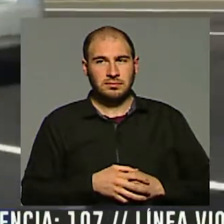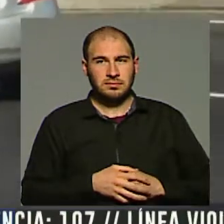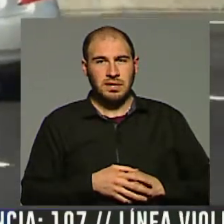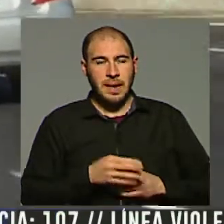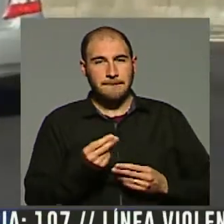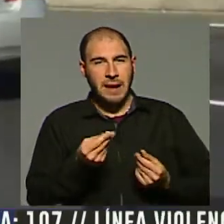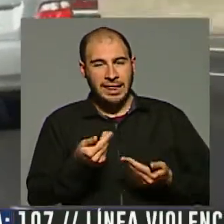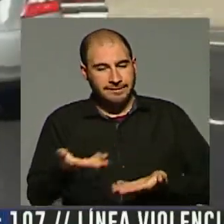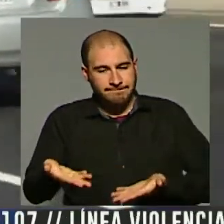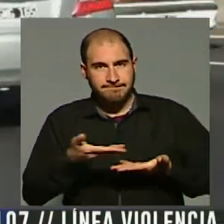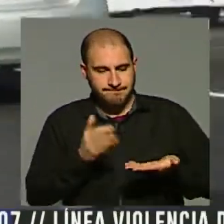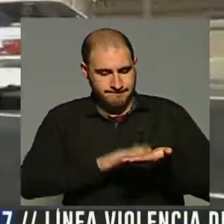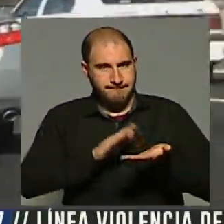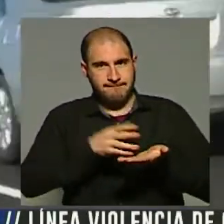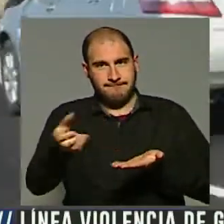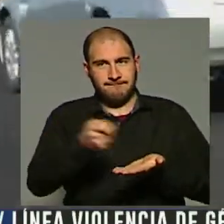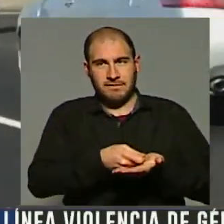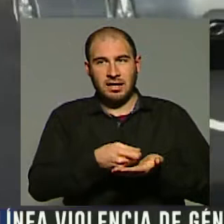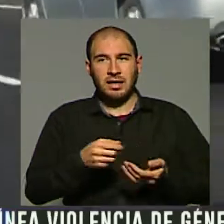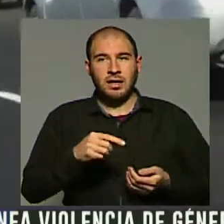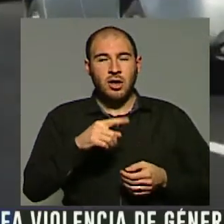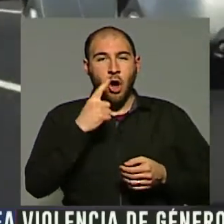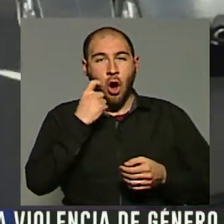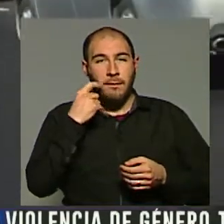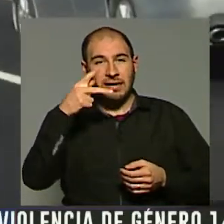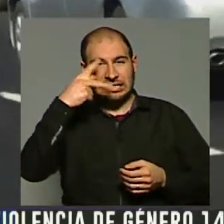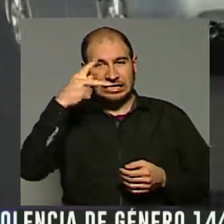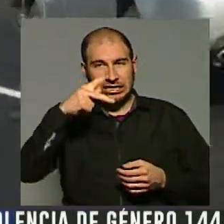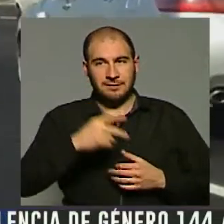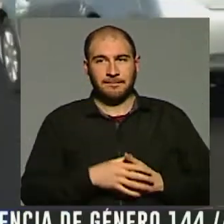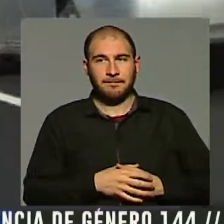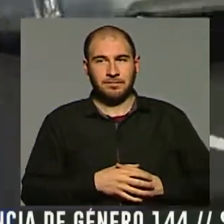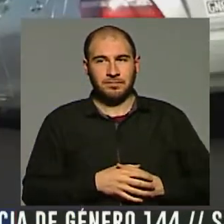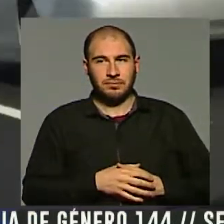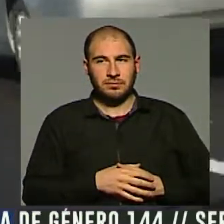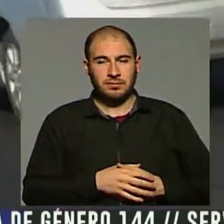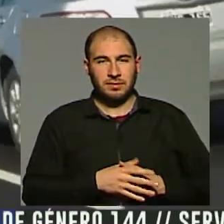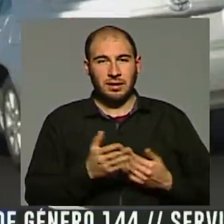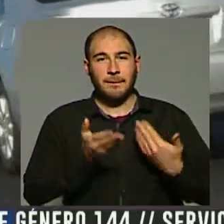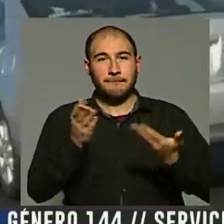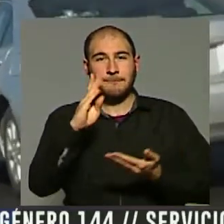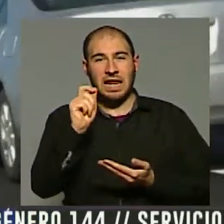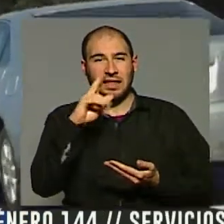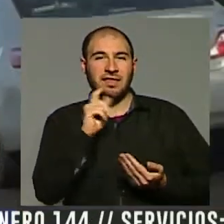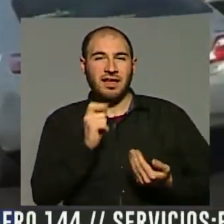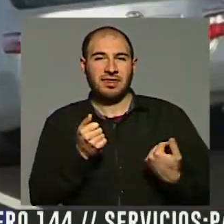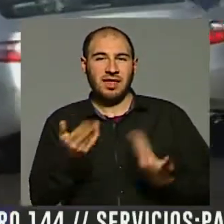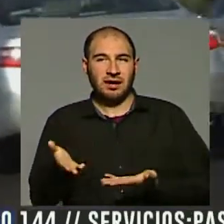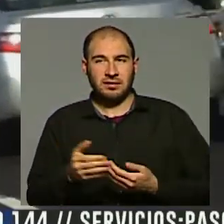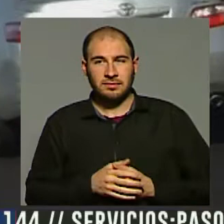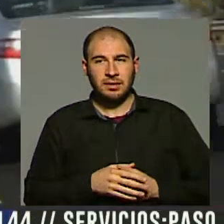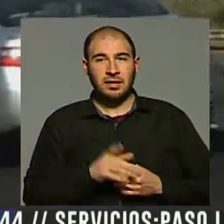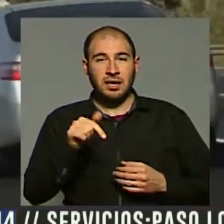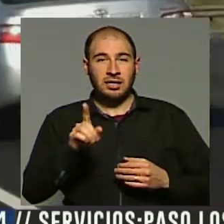El dinero fue recibido en manos por el doctor Néstor Kirchner, que le entregó Barata.